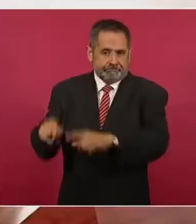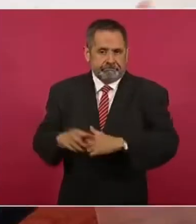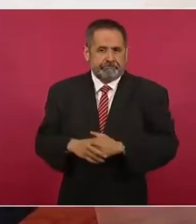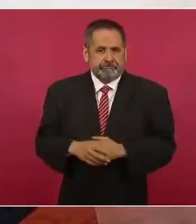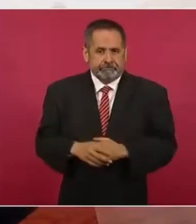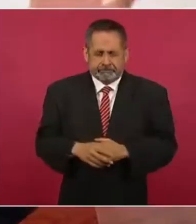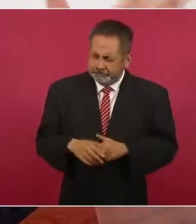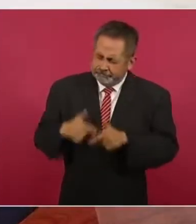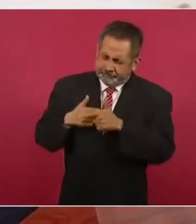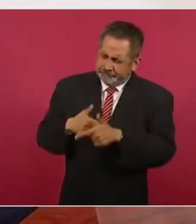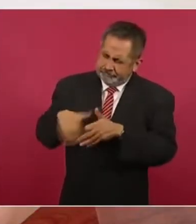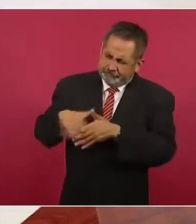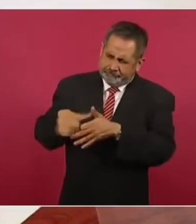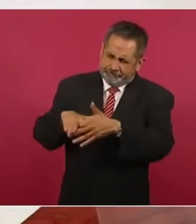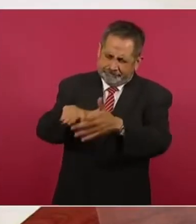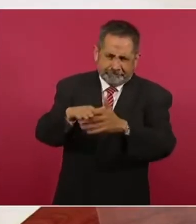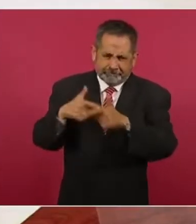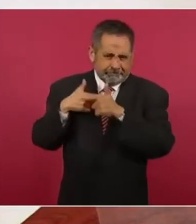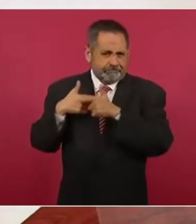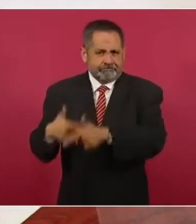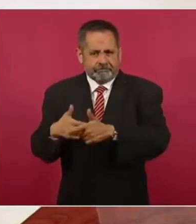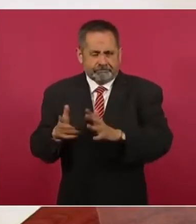que no paramos en la pandemia.